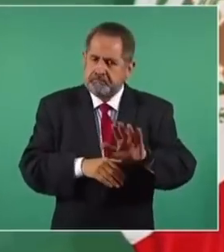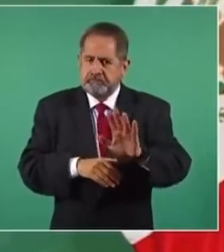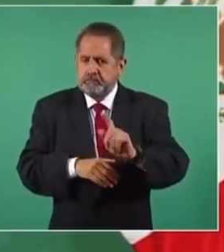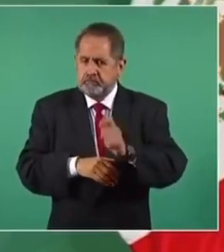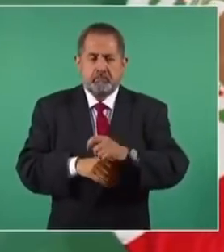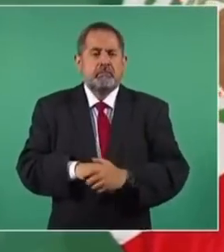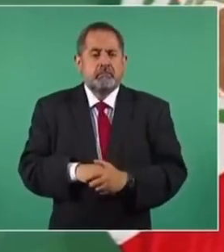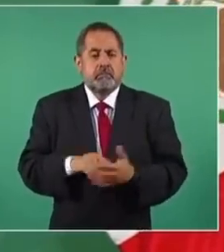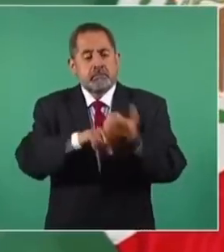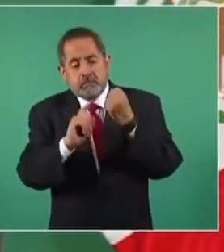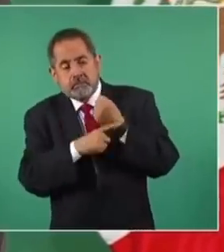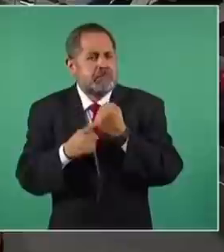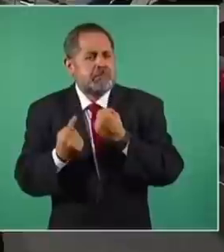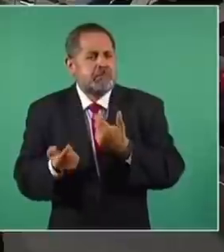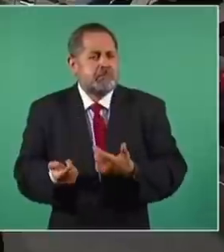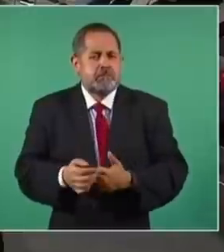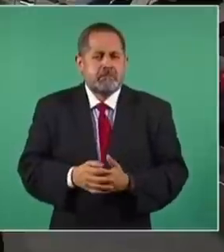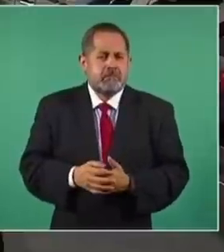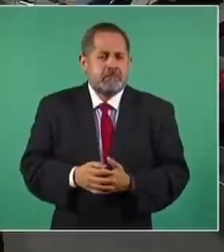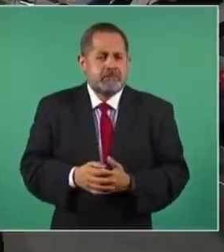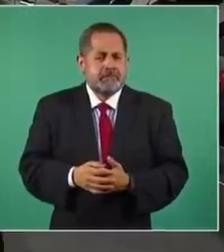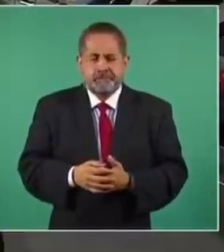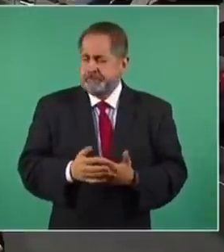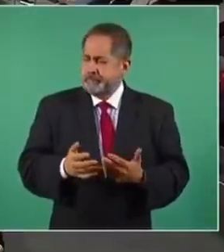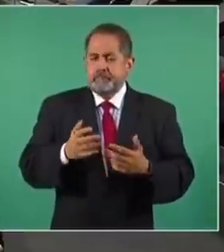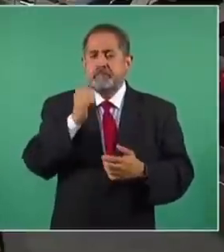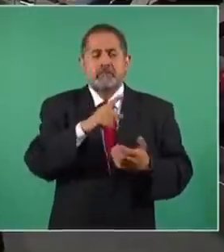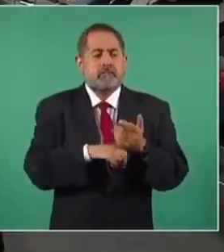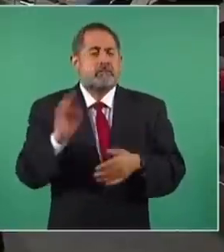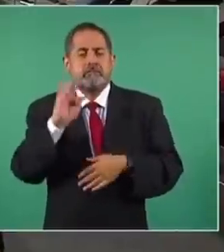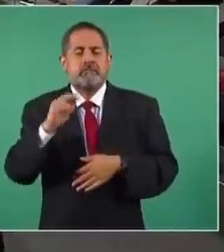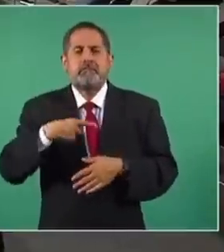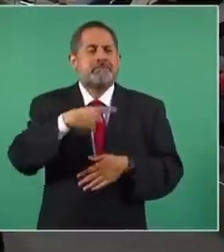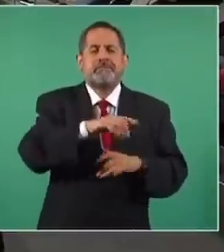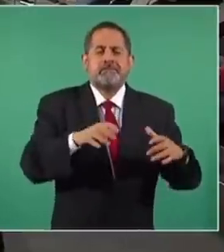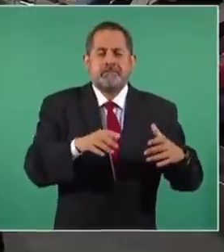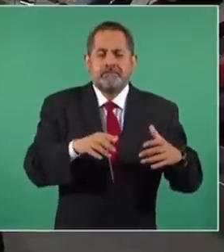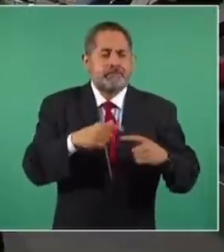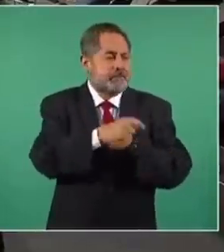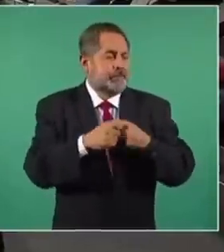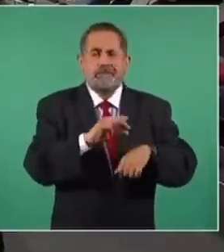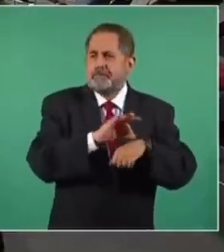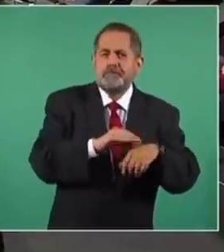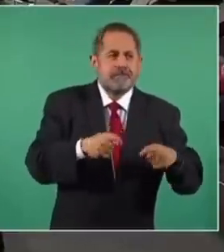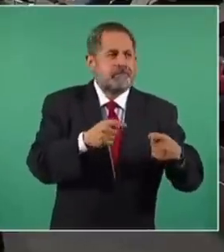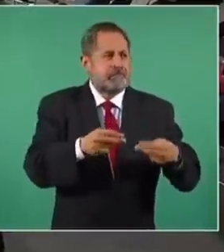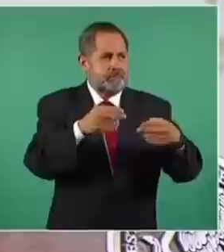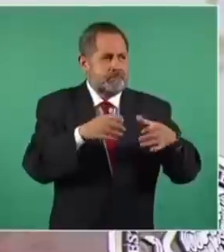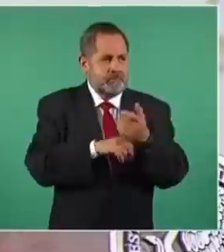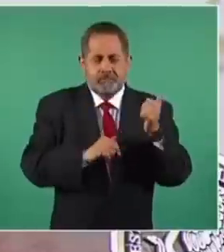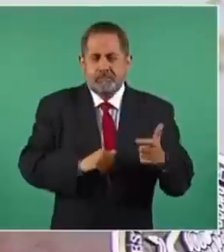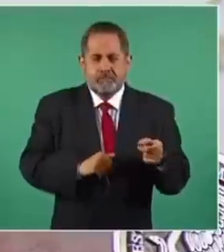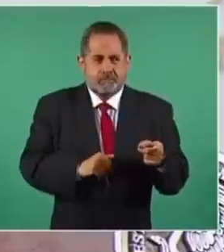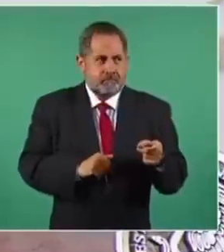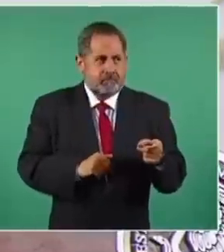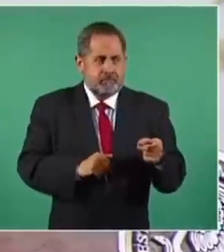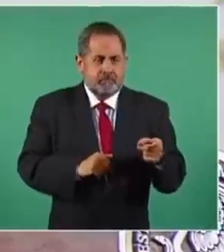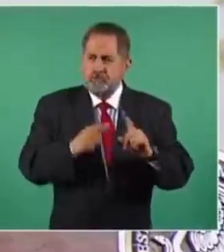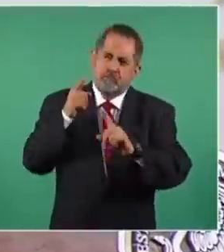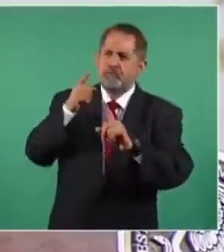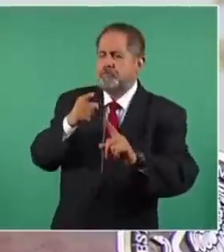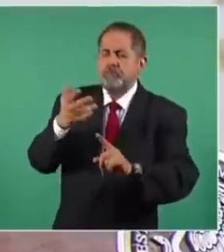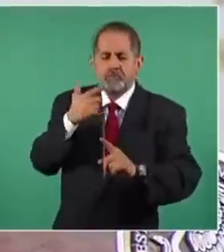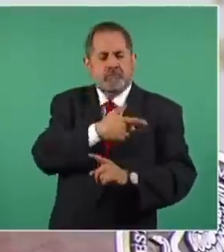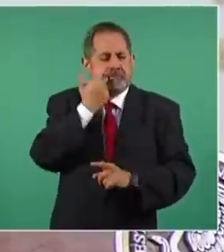sea, no sabemos qué intereses hay, porque pues cualquier farmacéutica, cualquier tienda, cualquier comercio, ¿cuál es su